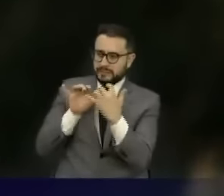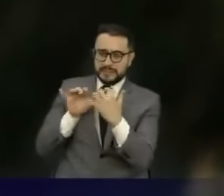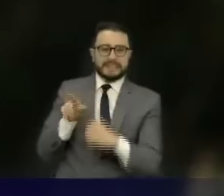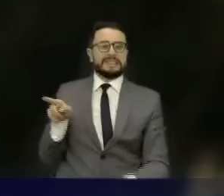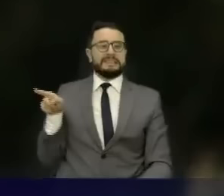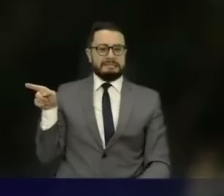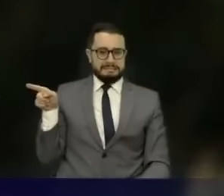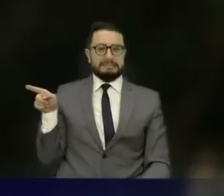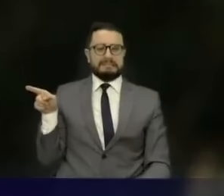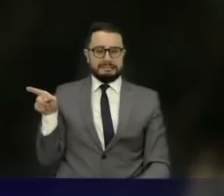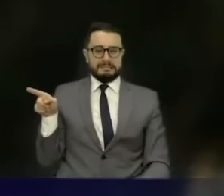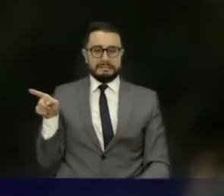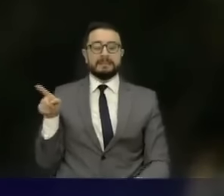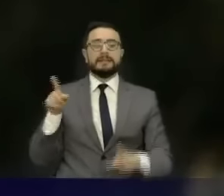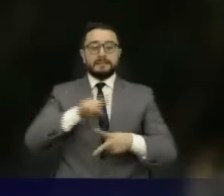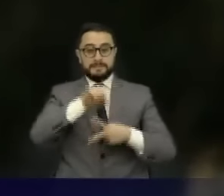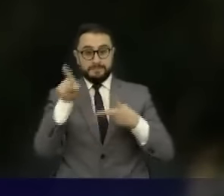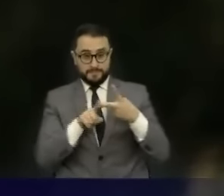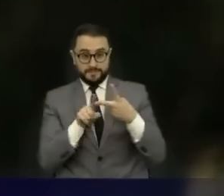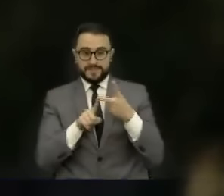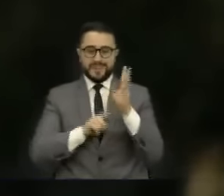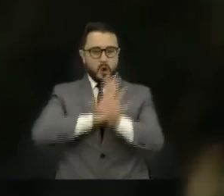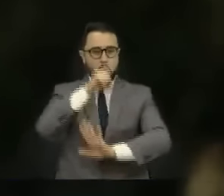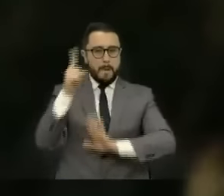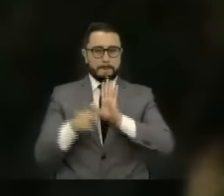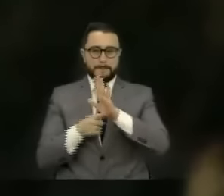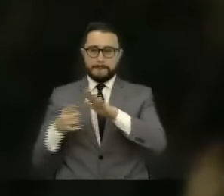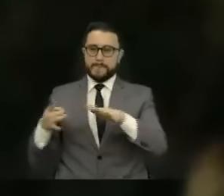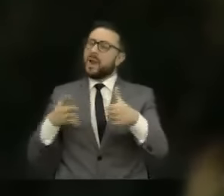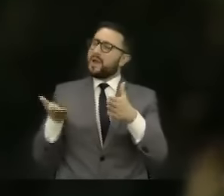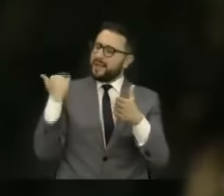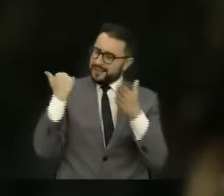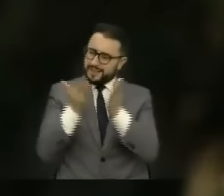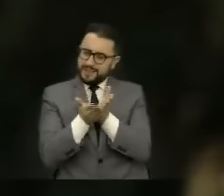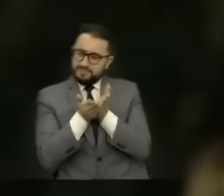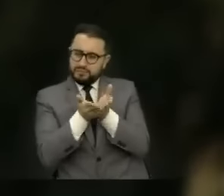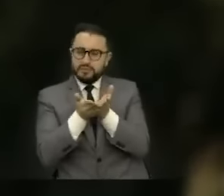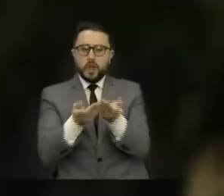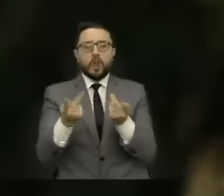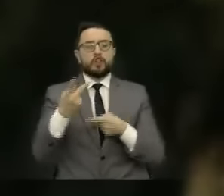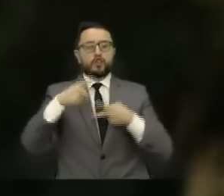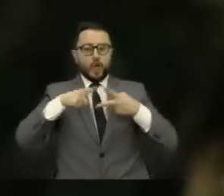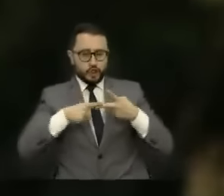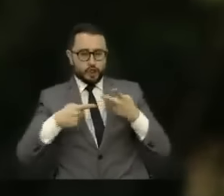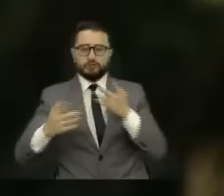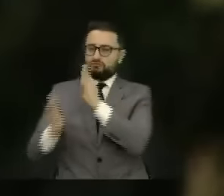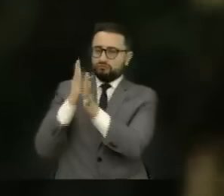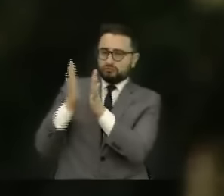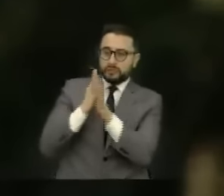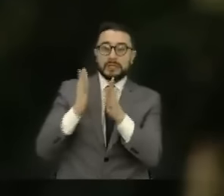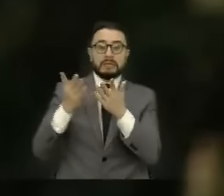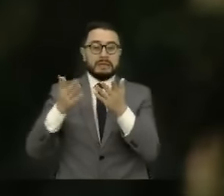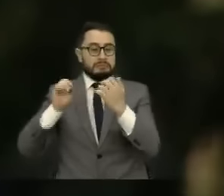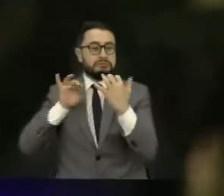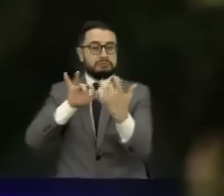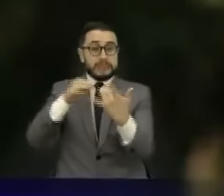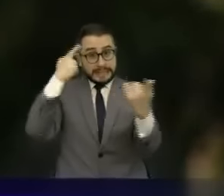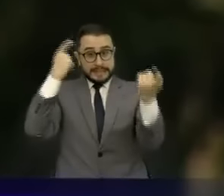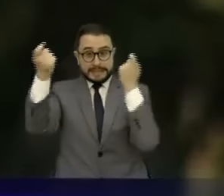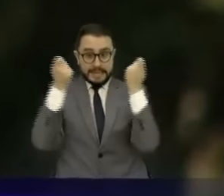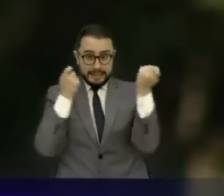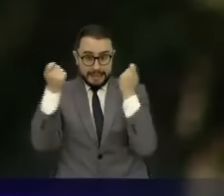y la definitiva, aunque la Armada me ha hablado de dos batallas estratégicas en medio del sinnúmero que hubo en